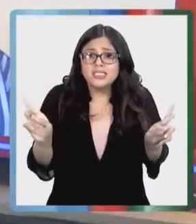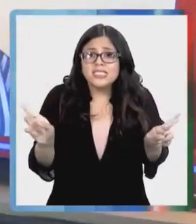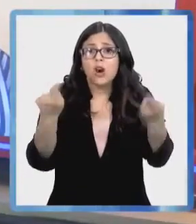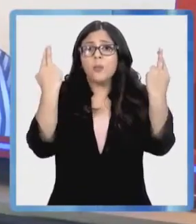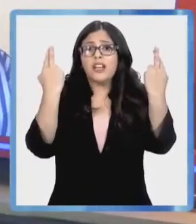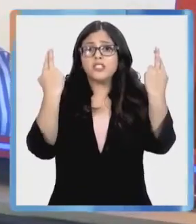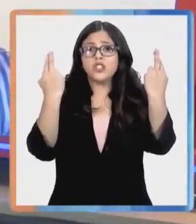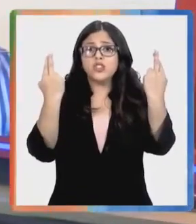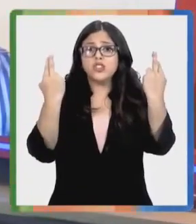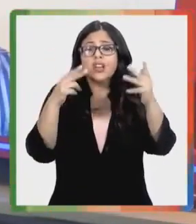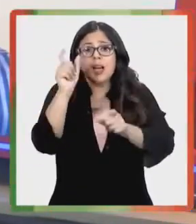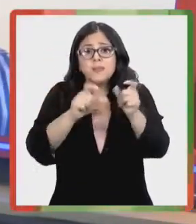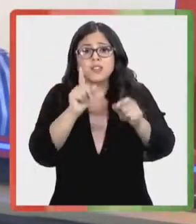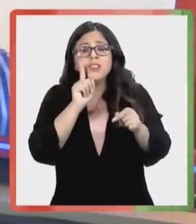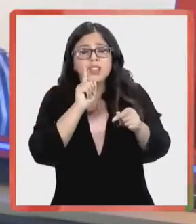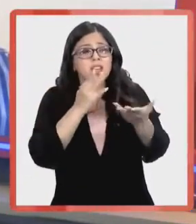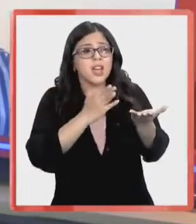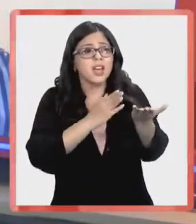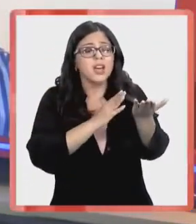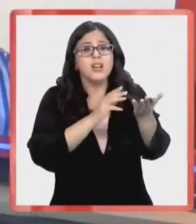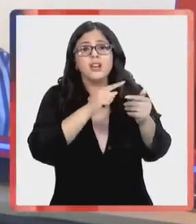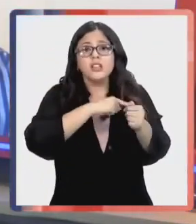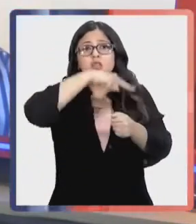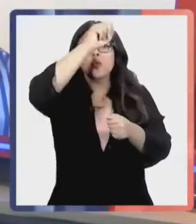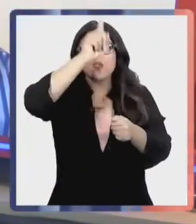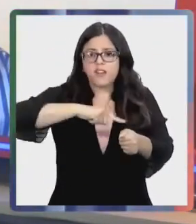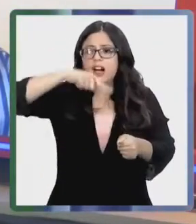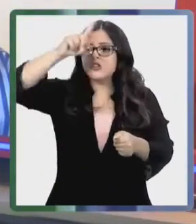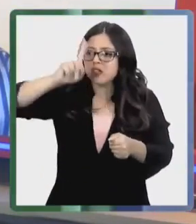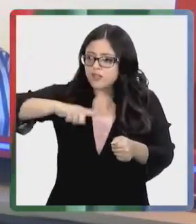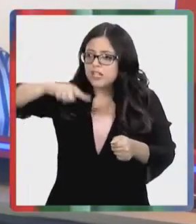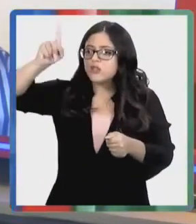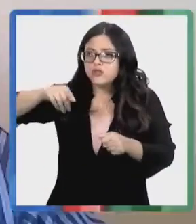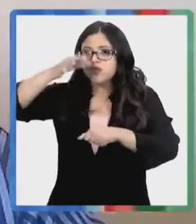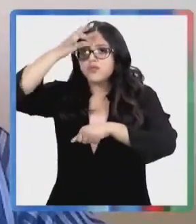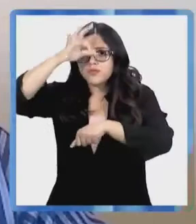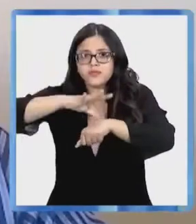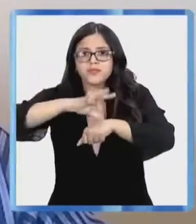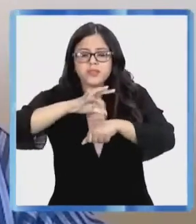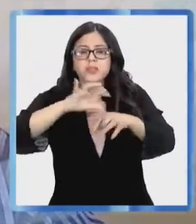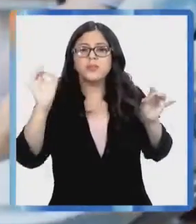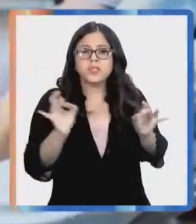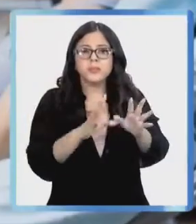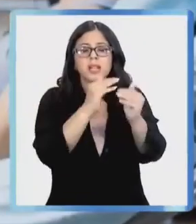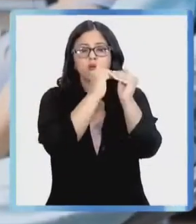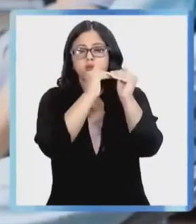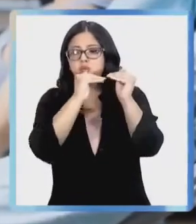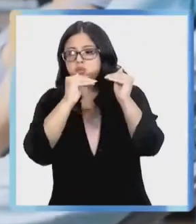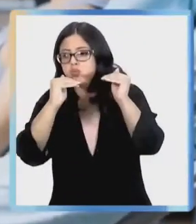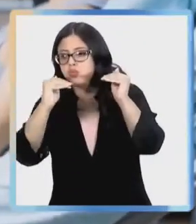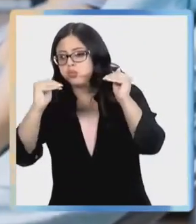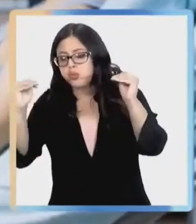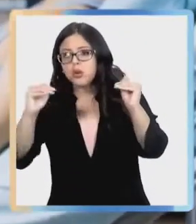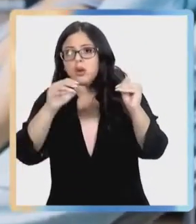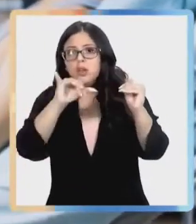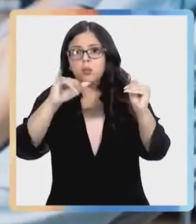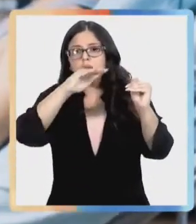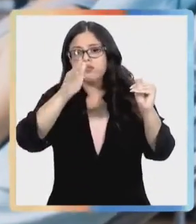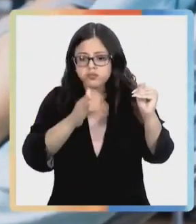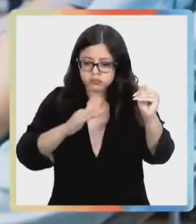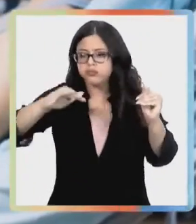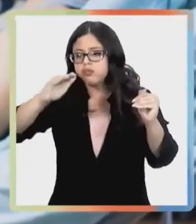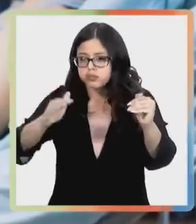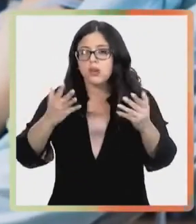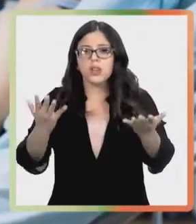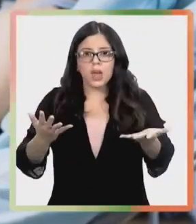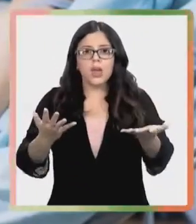personas tienen brotes que suben y bajan en forma aguda, pueden permanecer largo tiempo estables y vuelven a aparecer más adelante